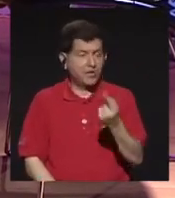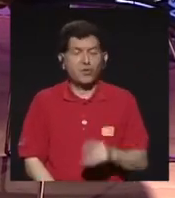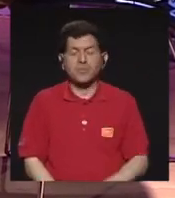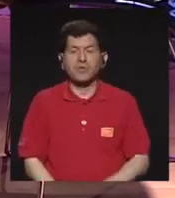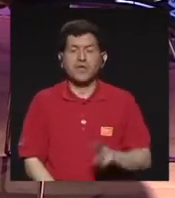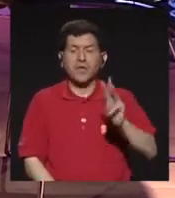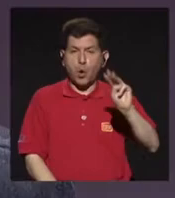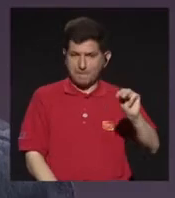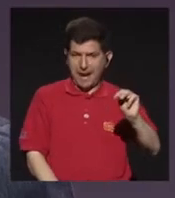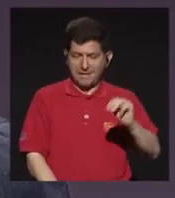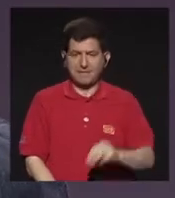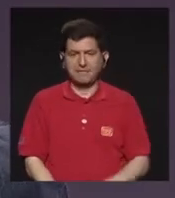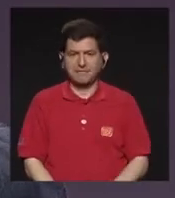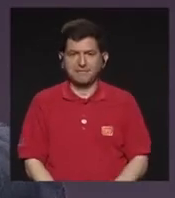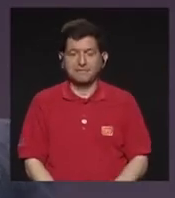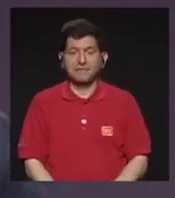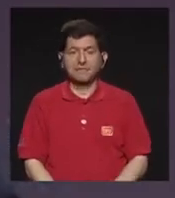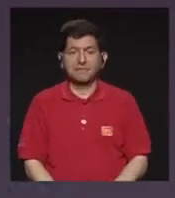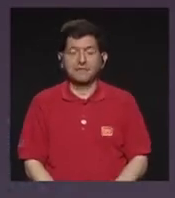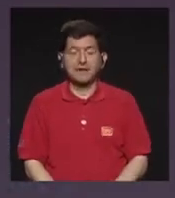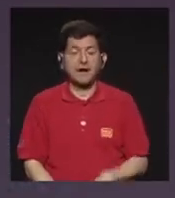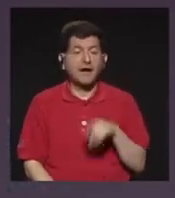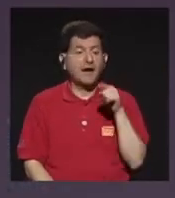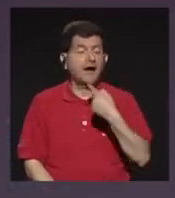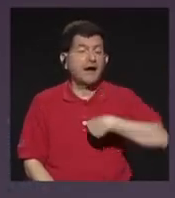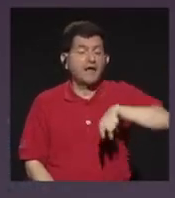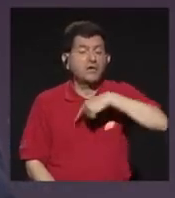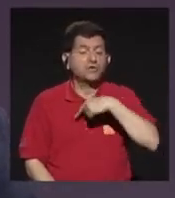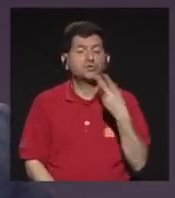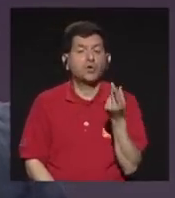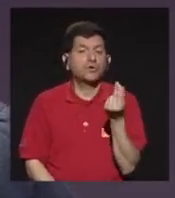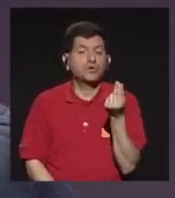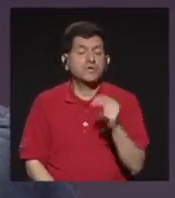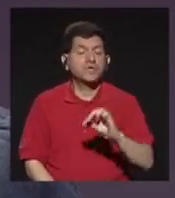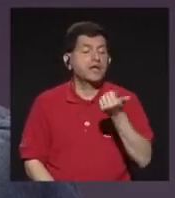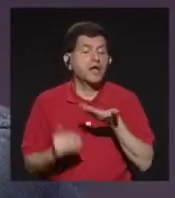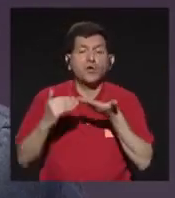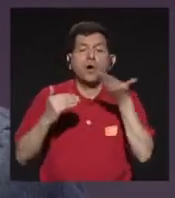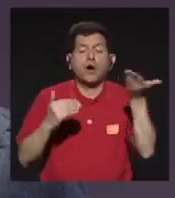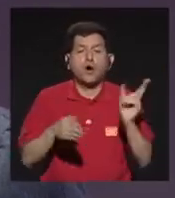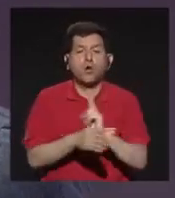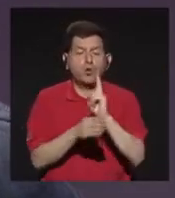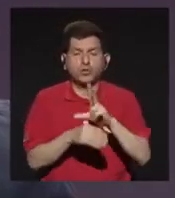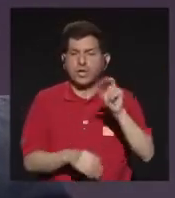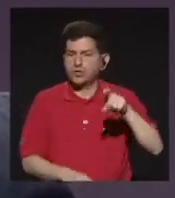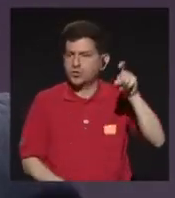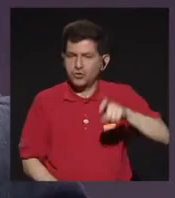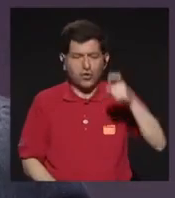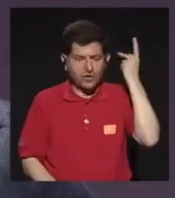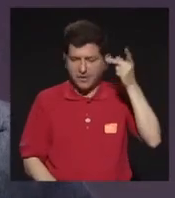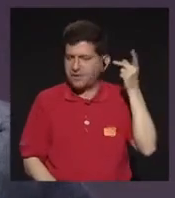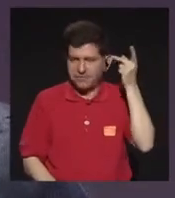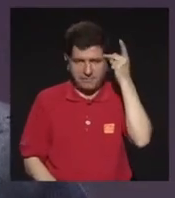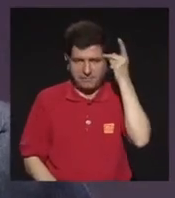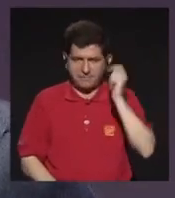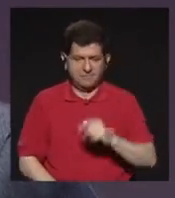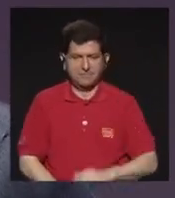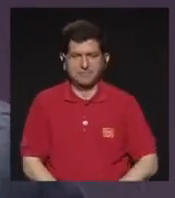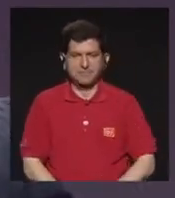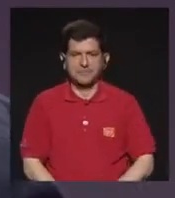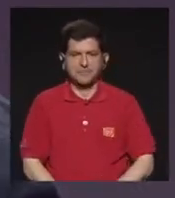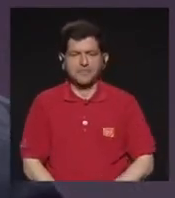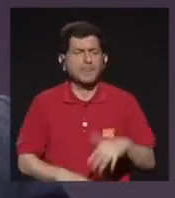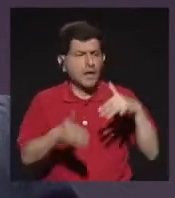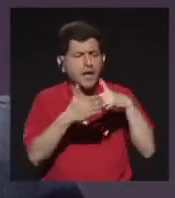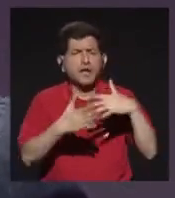Marlene, en el sentido de que lo ponemos ese dinero en otras cosas y no necesariamente en política. Dentro de